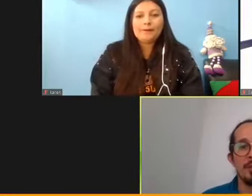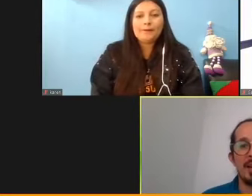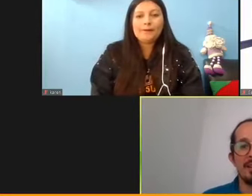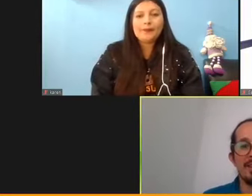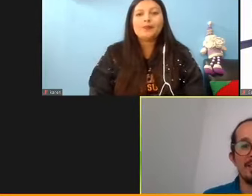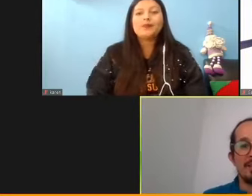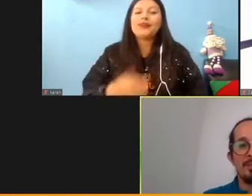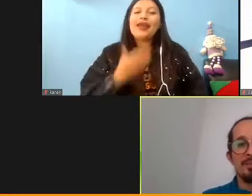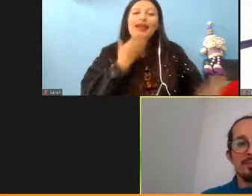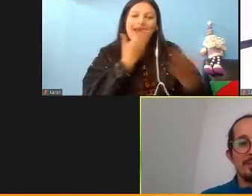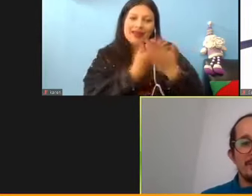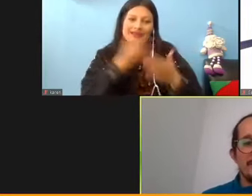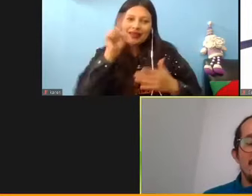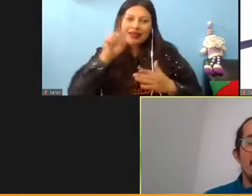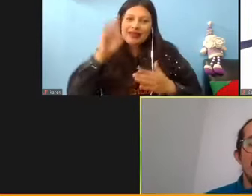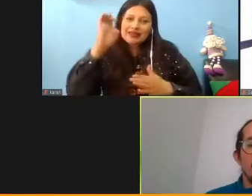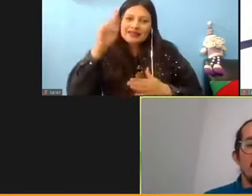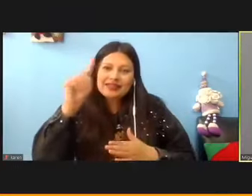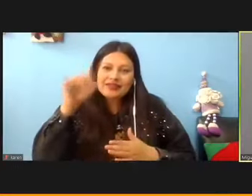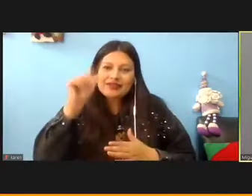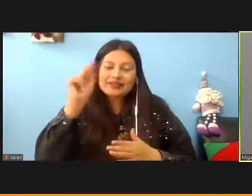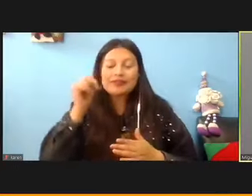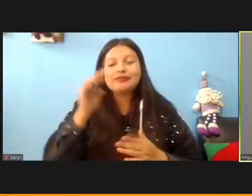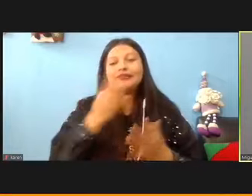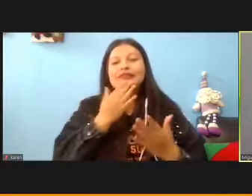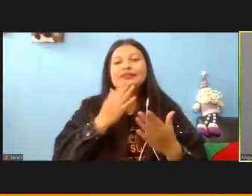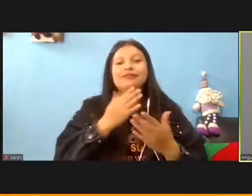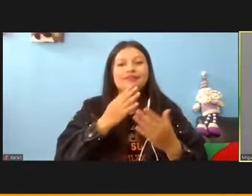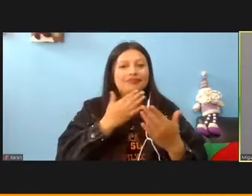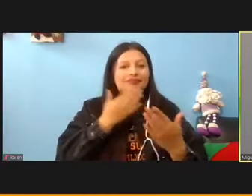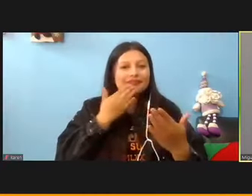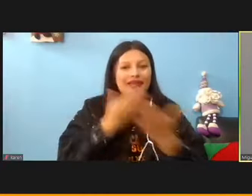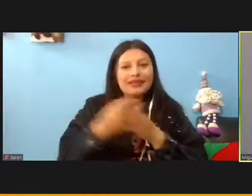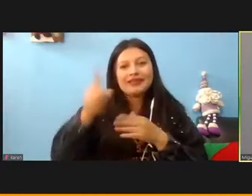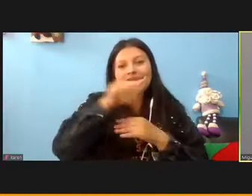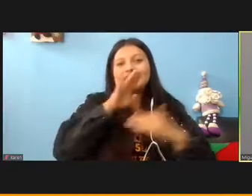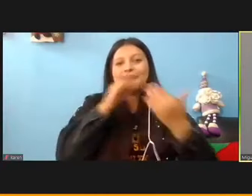Sebastián, muchísimas gracias a todo el equipo organizador del evento.